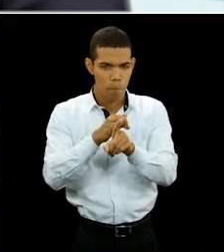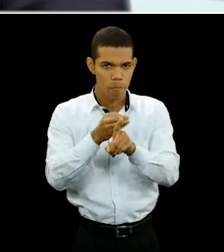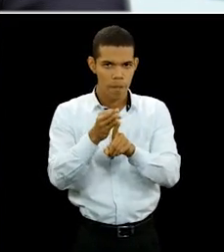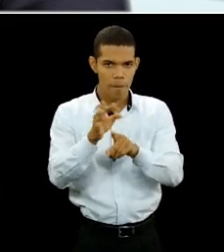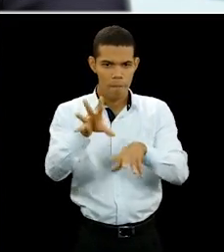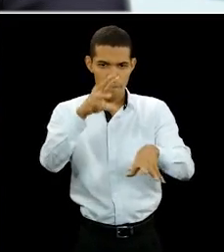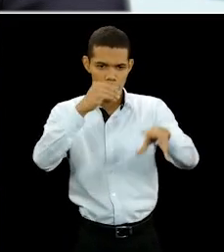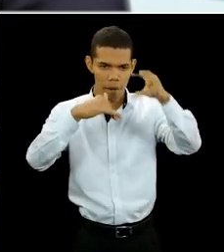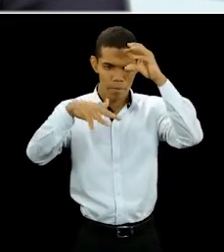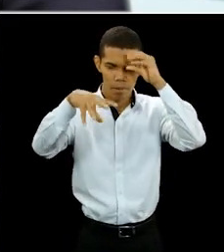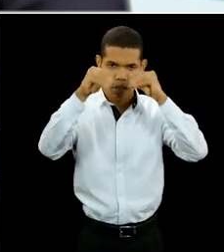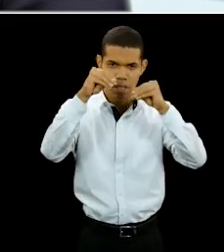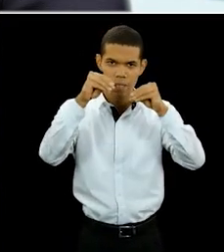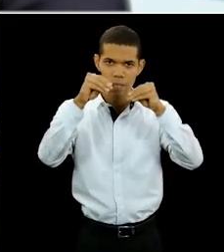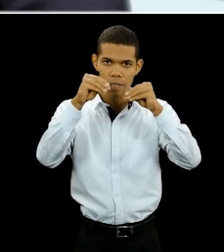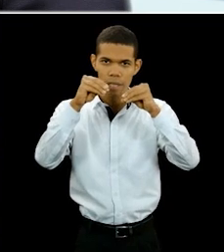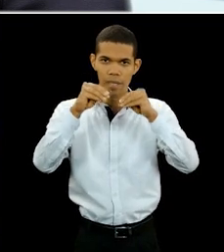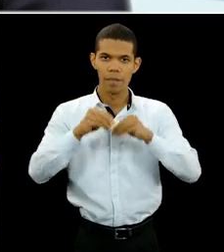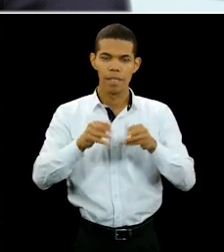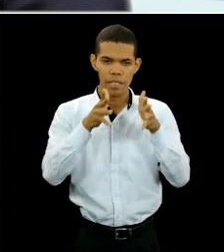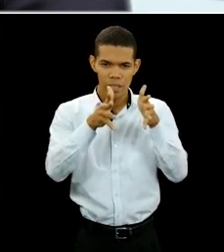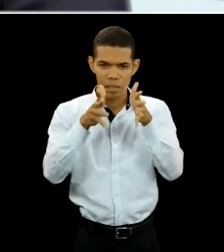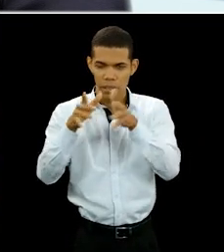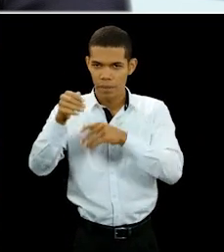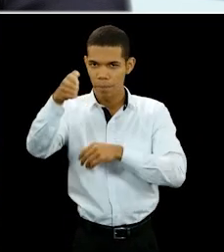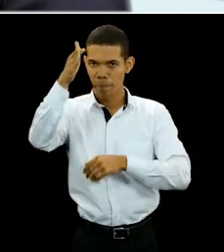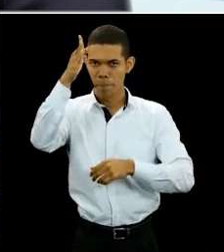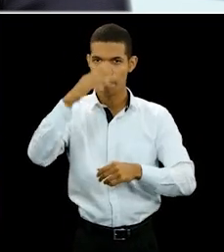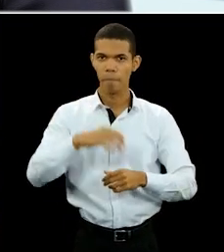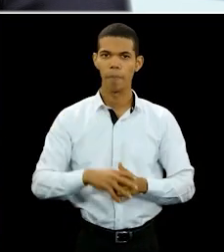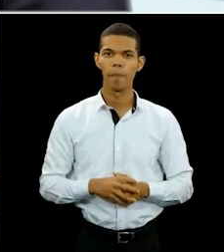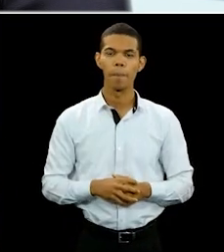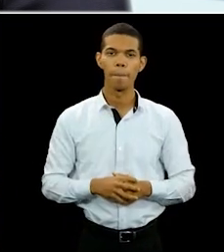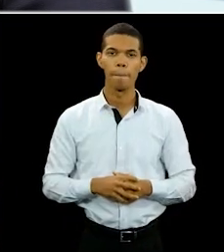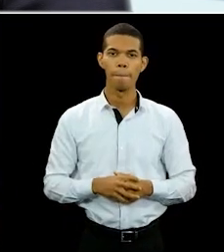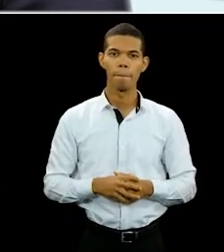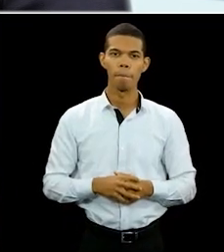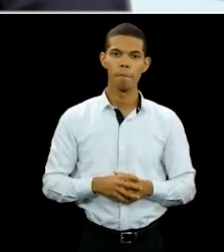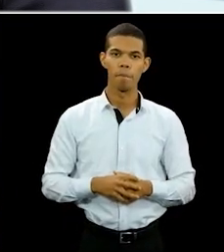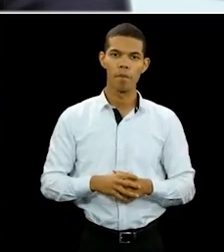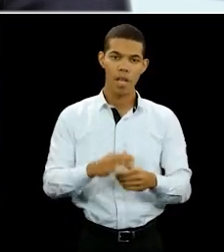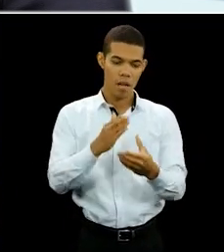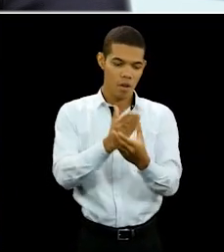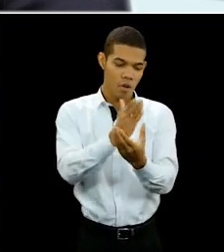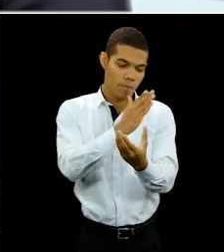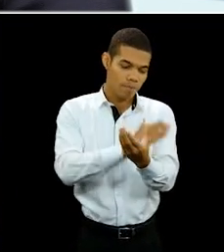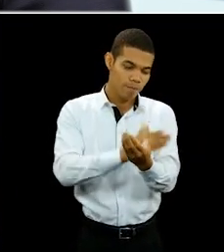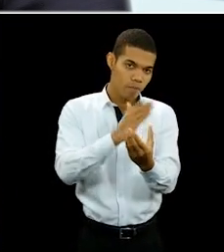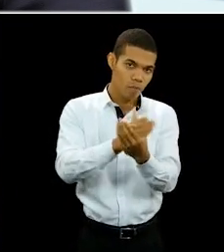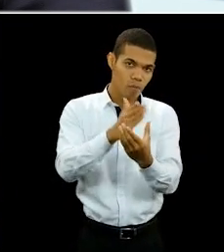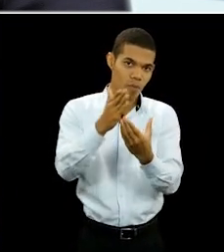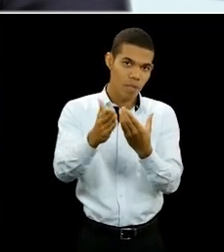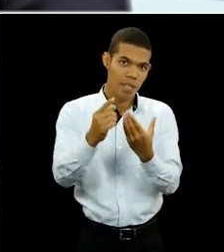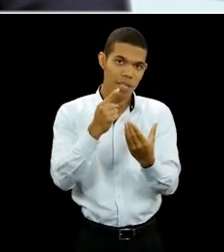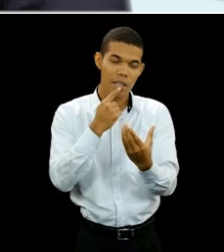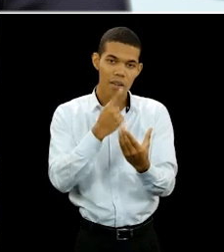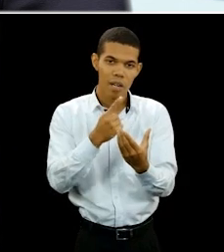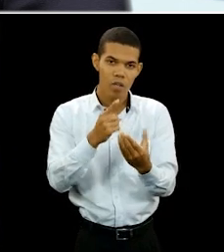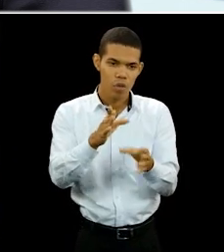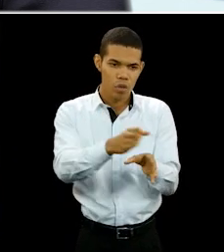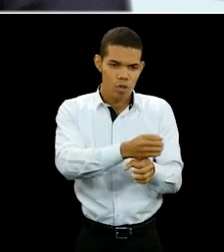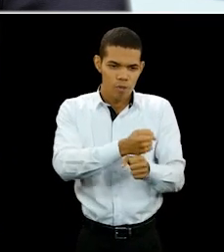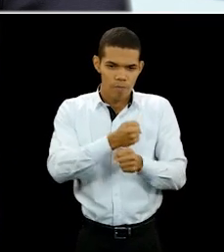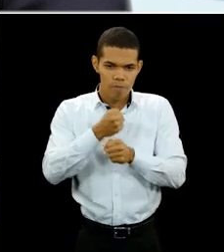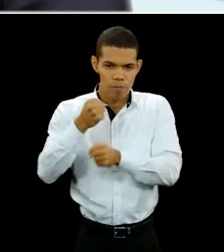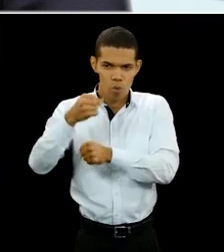algo muy importante para revelarnos pastor desde el principio de la Biblia hasta el final se habla de la soberanía de Dios Dios al control